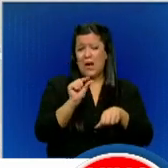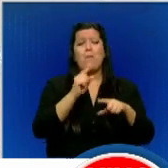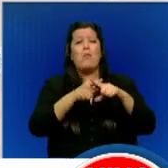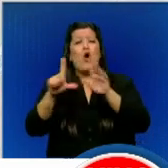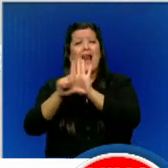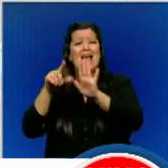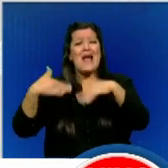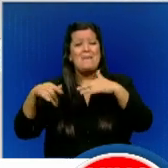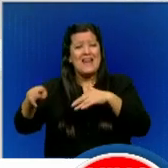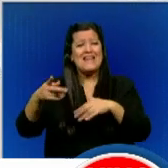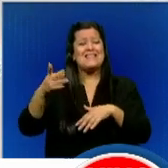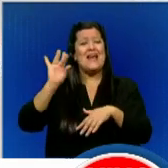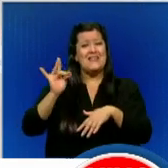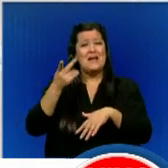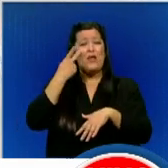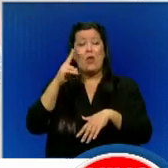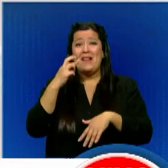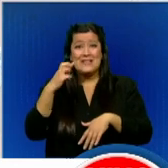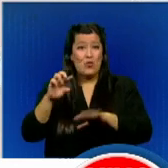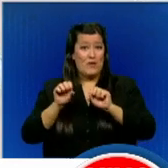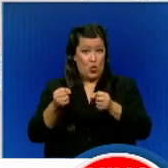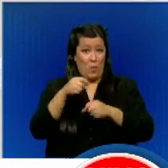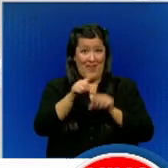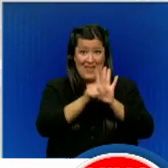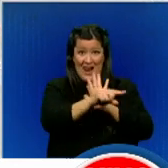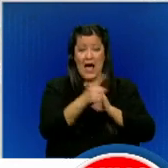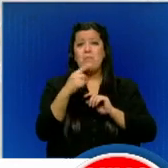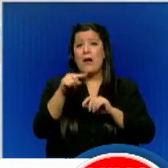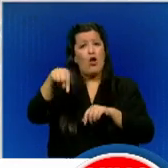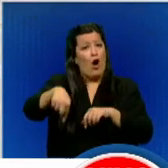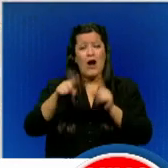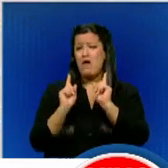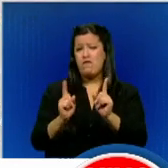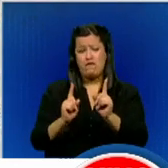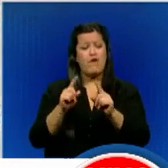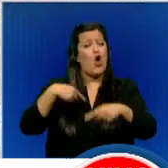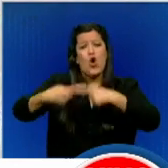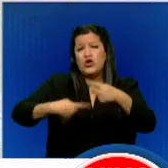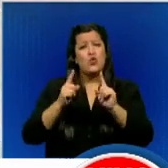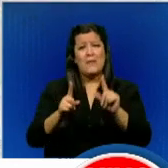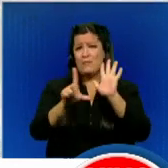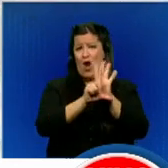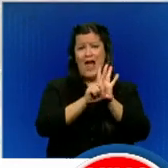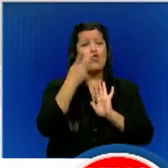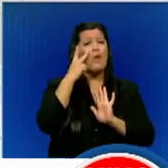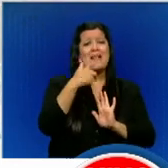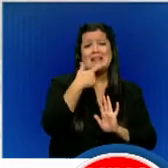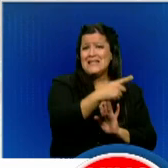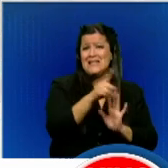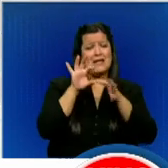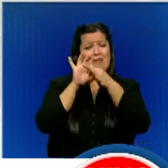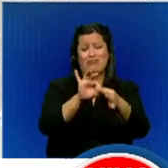emergencia de diciembre de 2019 sigue rigiendo en la argentina y ese debe ser nuestro punto de comparación